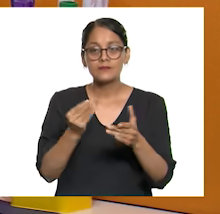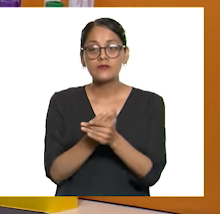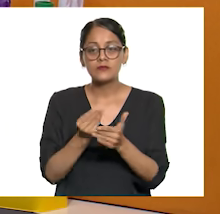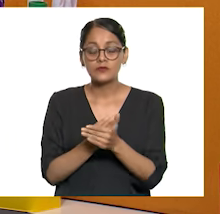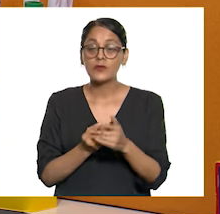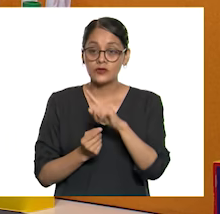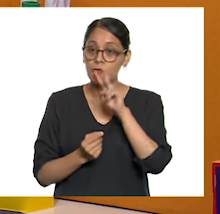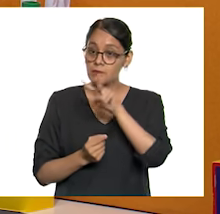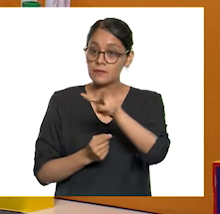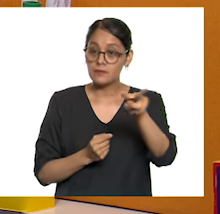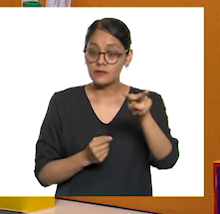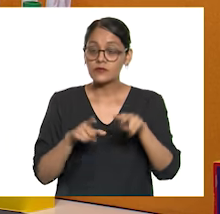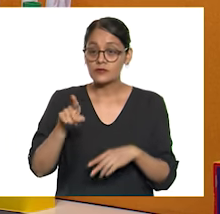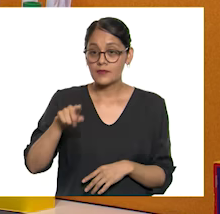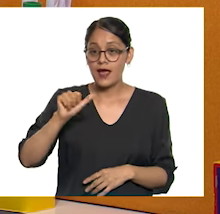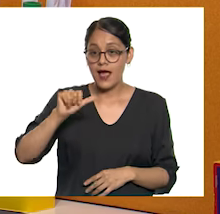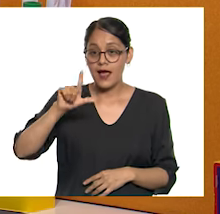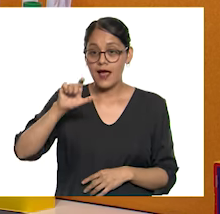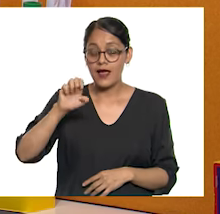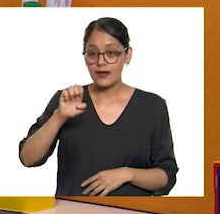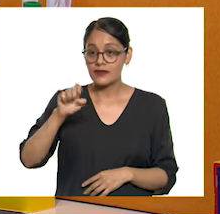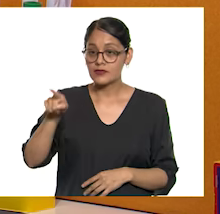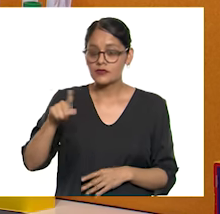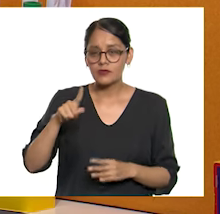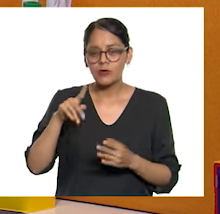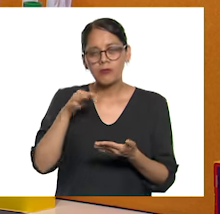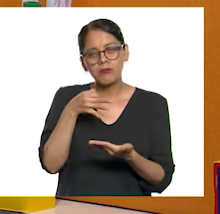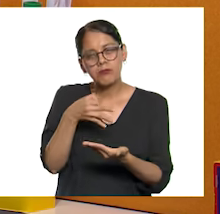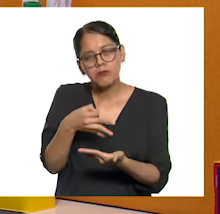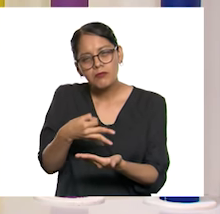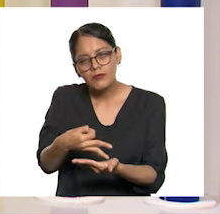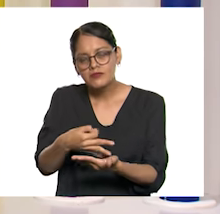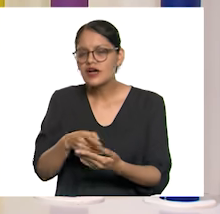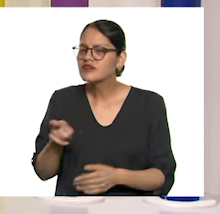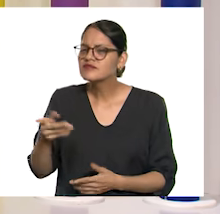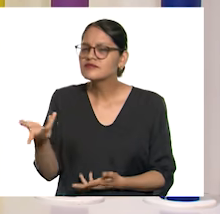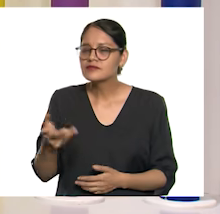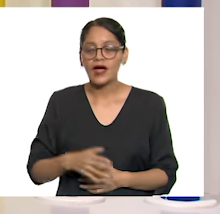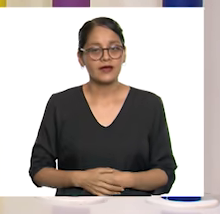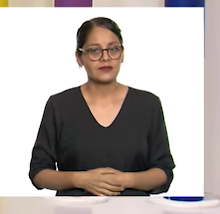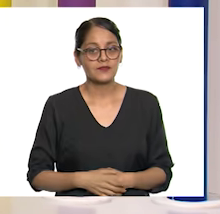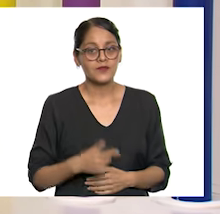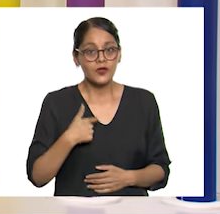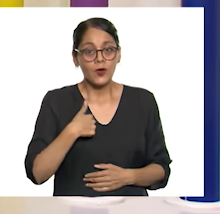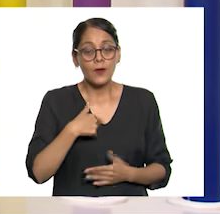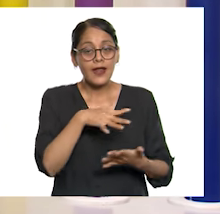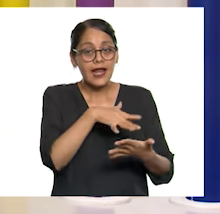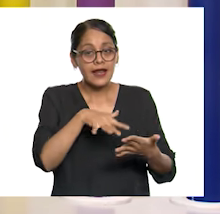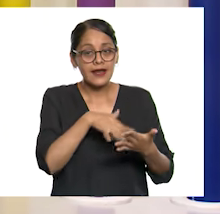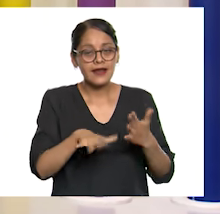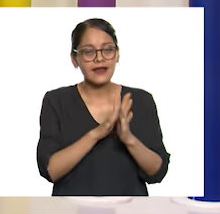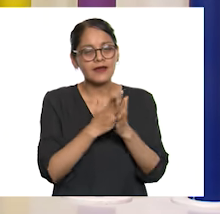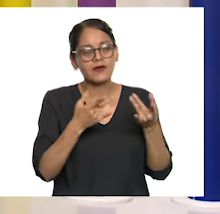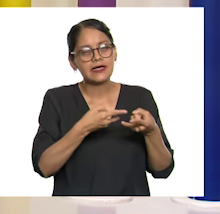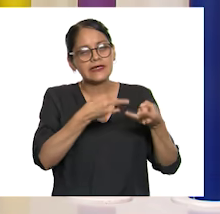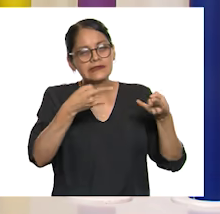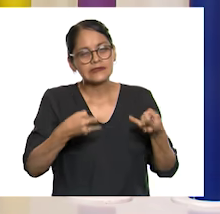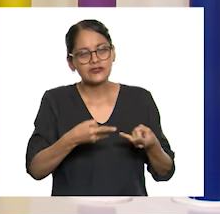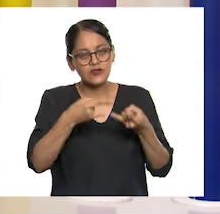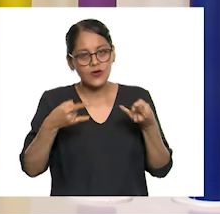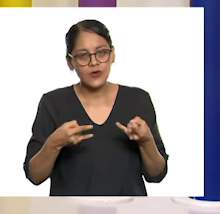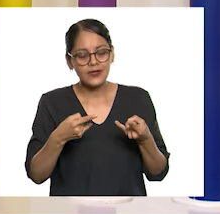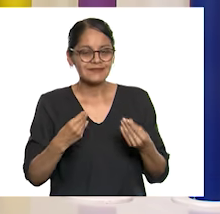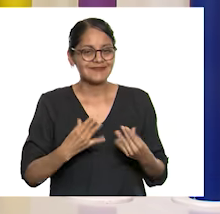Estoy viendo que Ale estaba súper entretenida. ¿Qué estabas haciendo, Ale? ¡Ay, Maestra Lucerito! Estaba leyendo mi libro de cuentos y